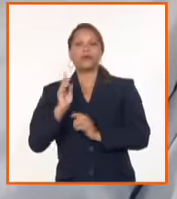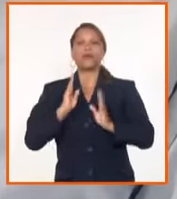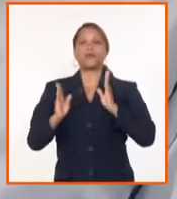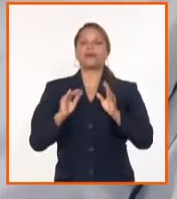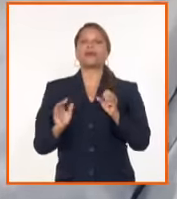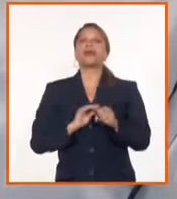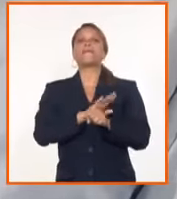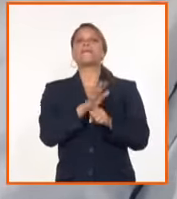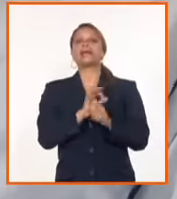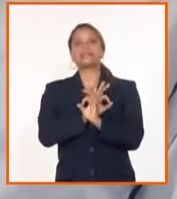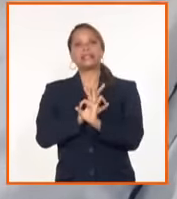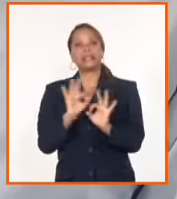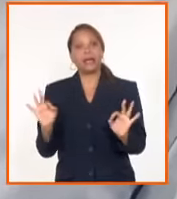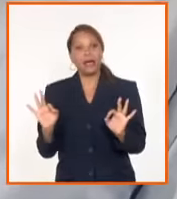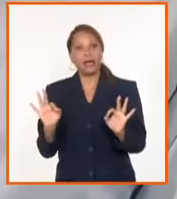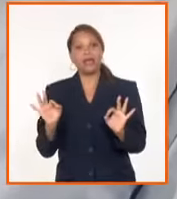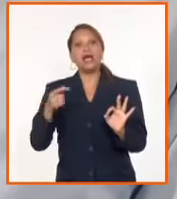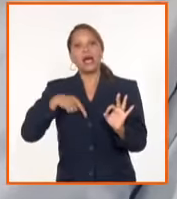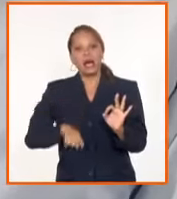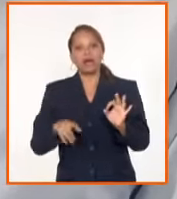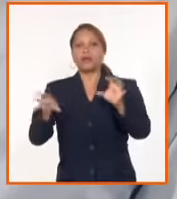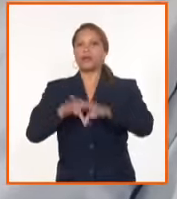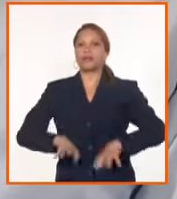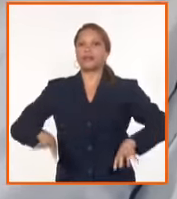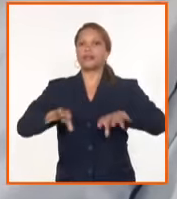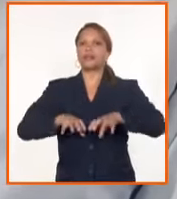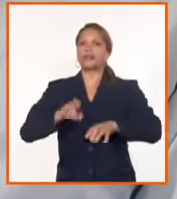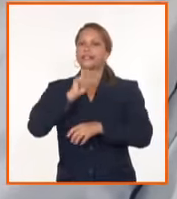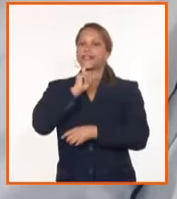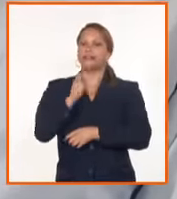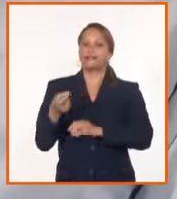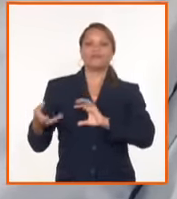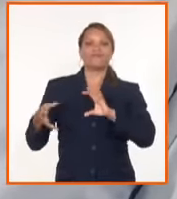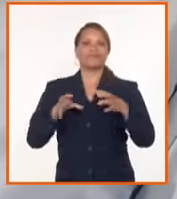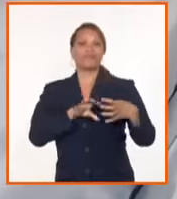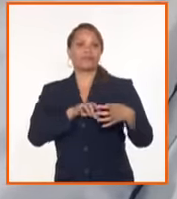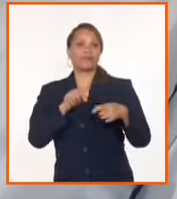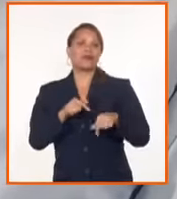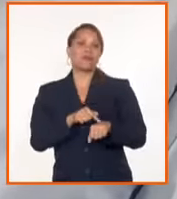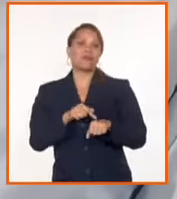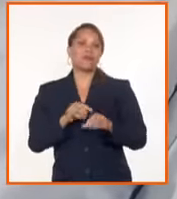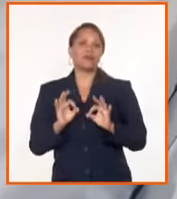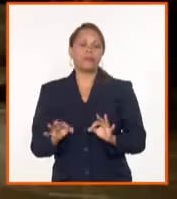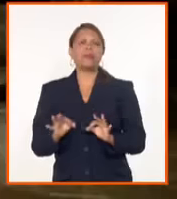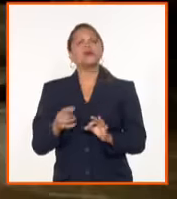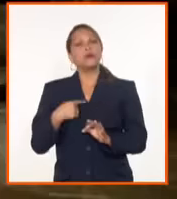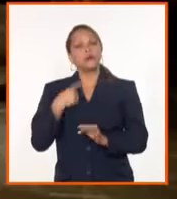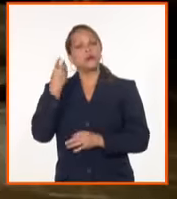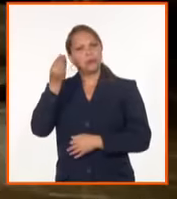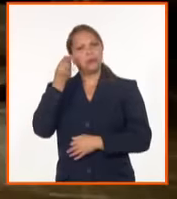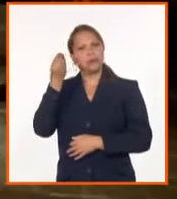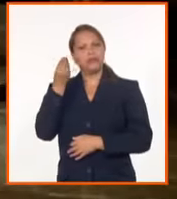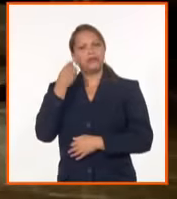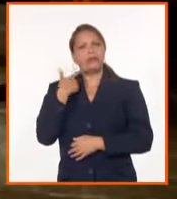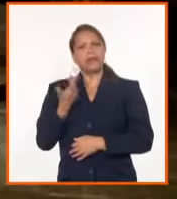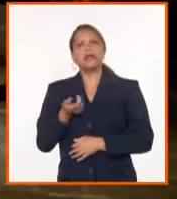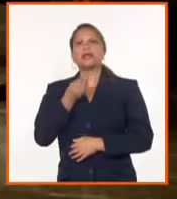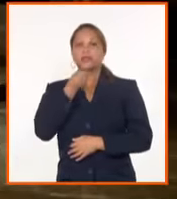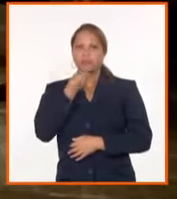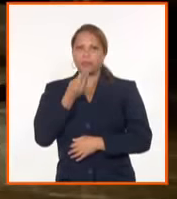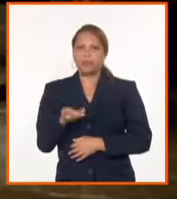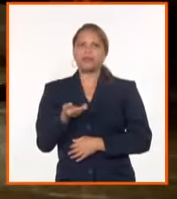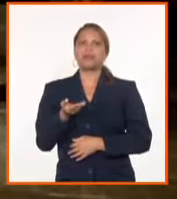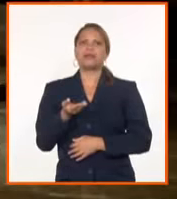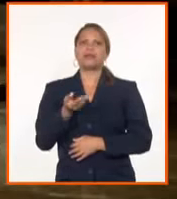especial, estamos viviendo una situación muy compleja en estos momentos. Entonces yo sí creo en la posibilidad de que se